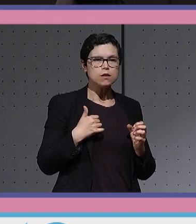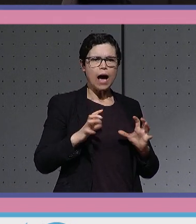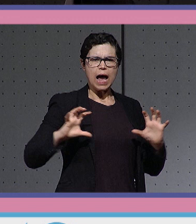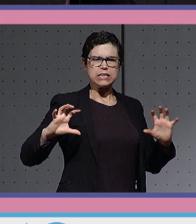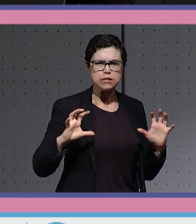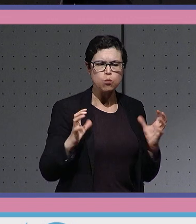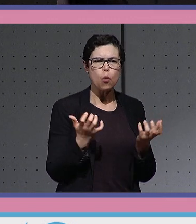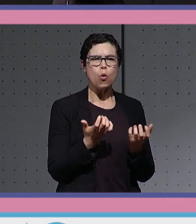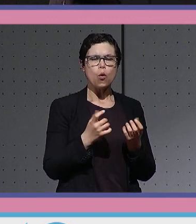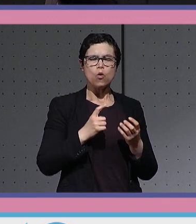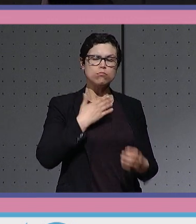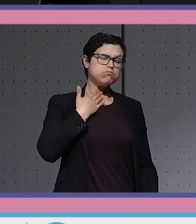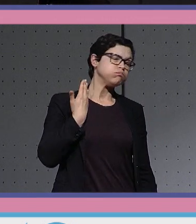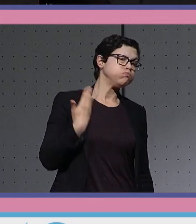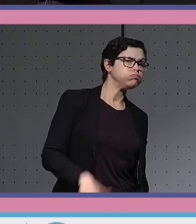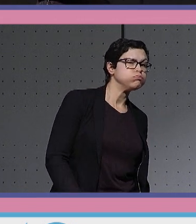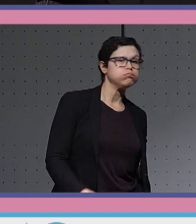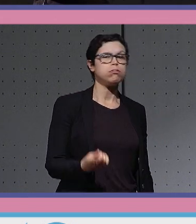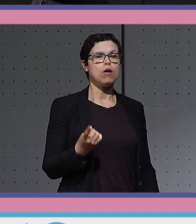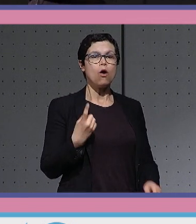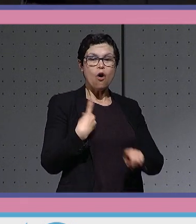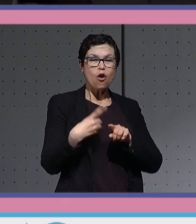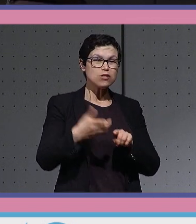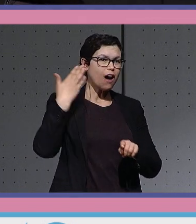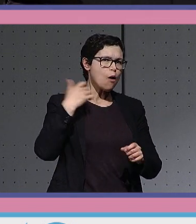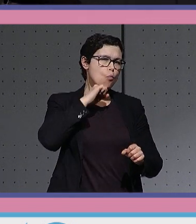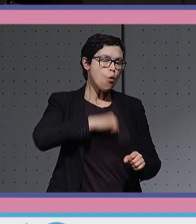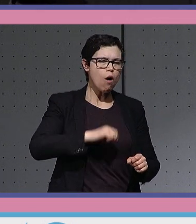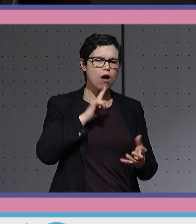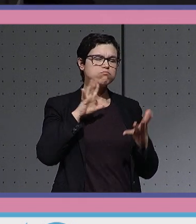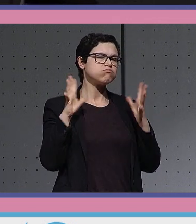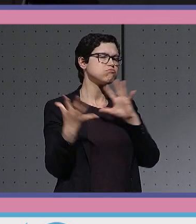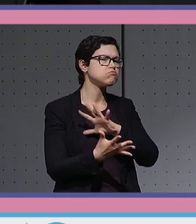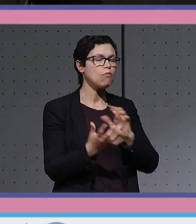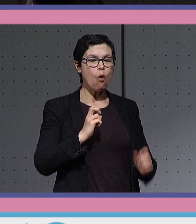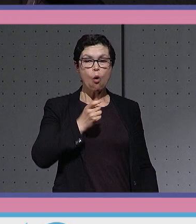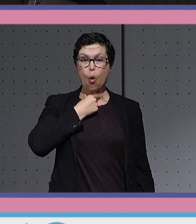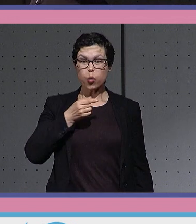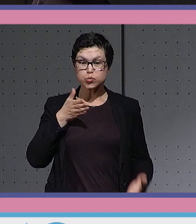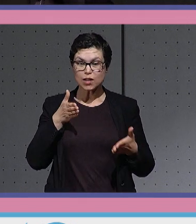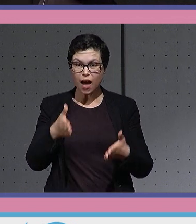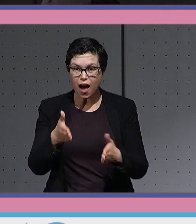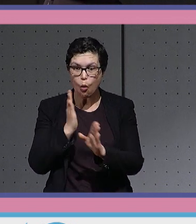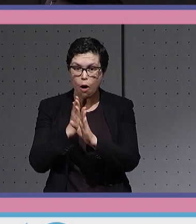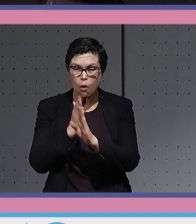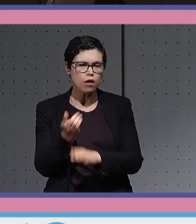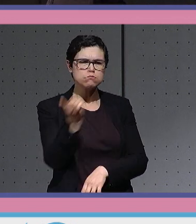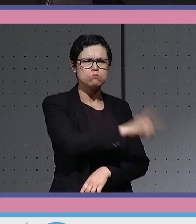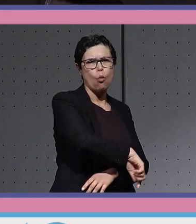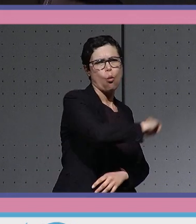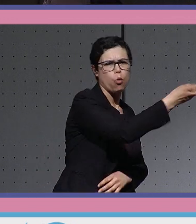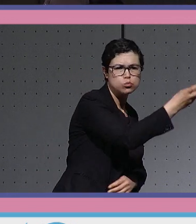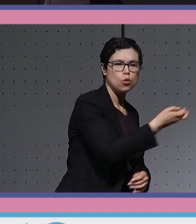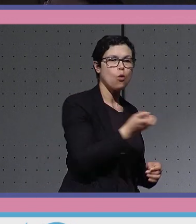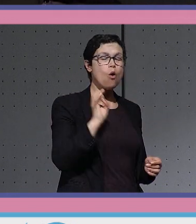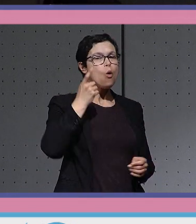agresividad, desinterés, dejar de hacer cosas que les gustaban, cambio de gustos, de repente dejar de tener sus propias rutinas y el